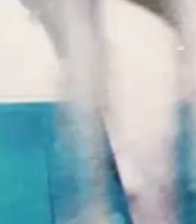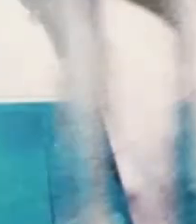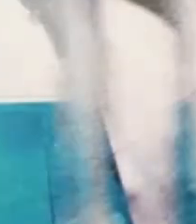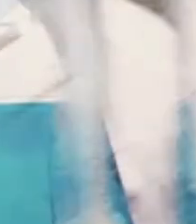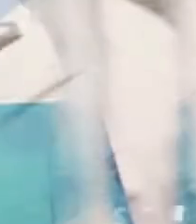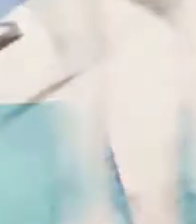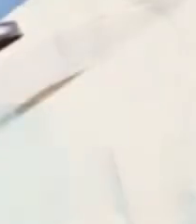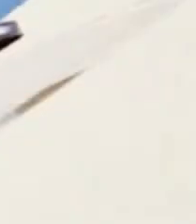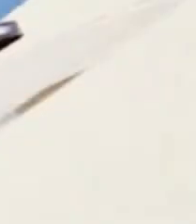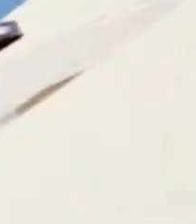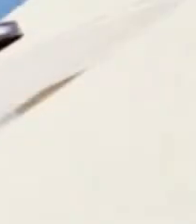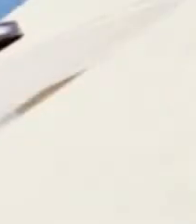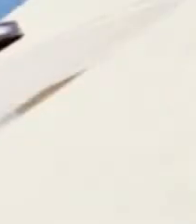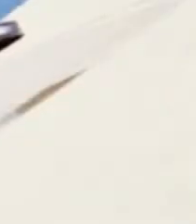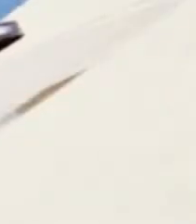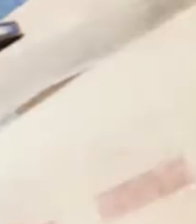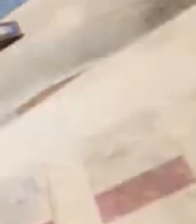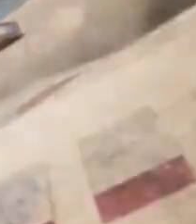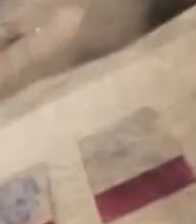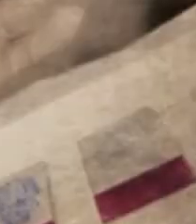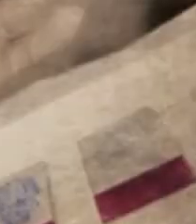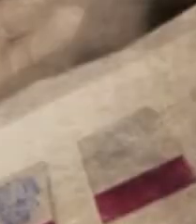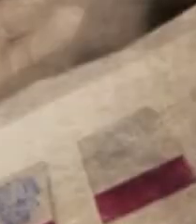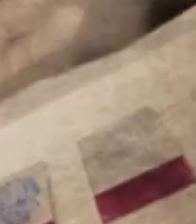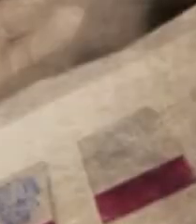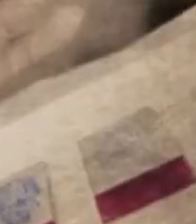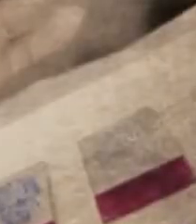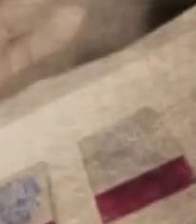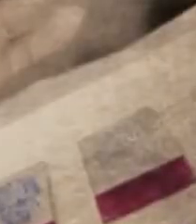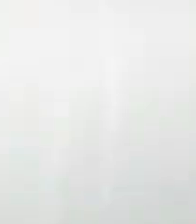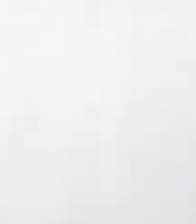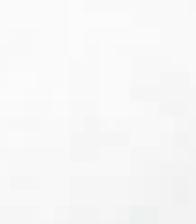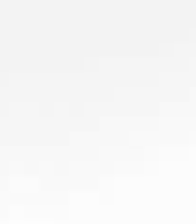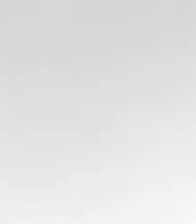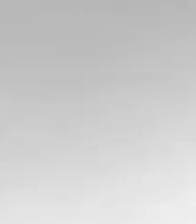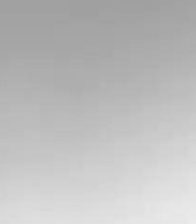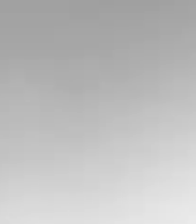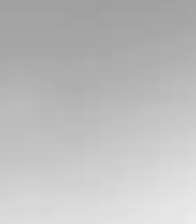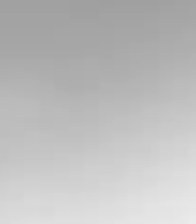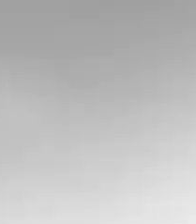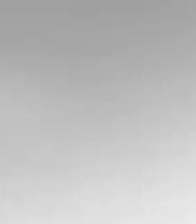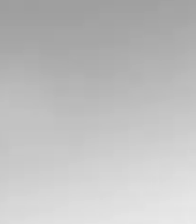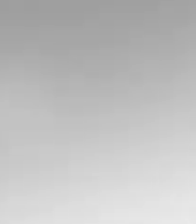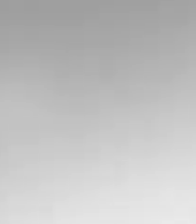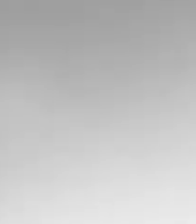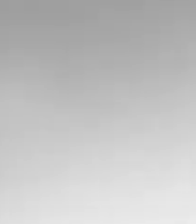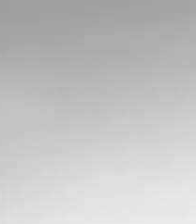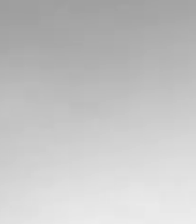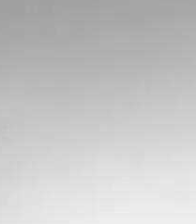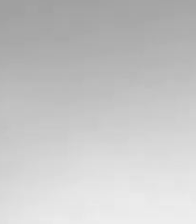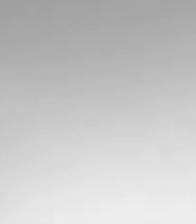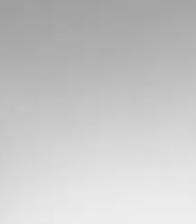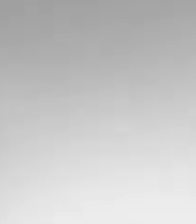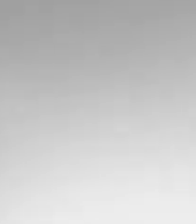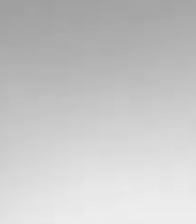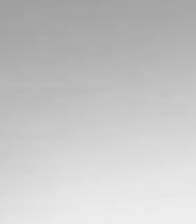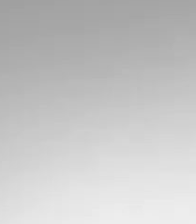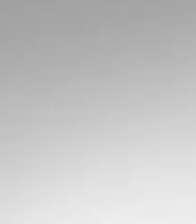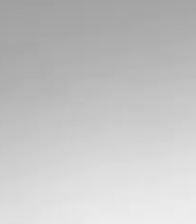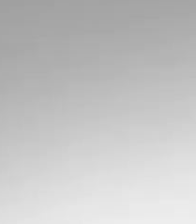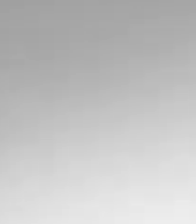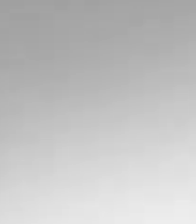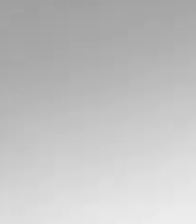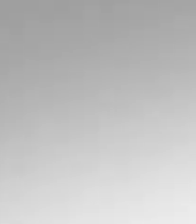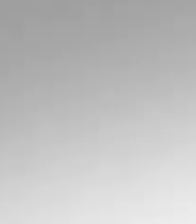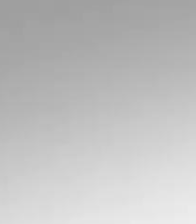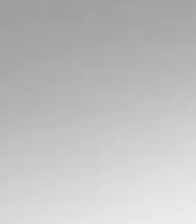su tratamiento. Consulte a su médico y solicite un examen de baciloscopia. Una campaña de la Alcaldía Municipal, Secretaría